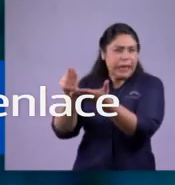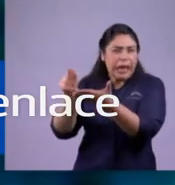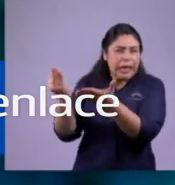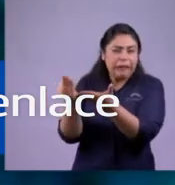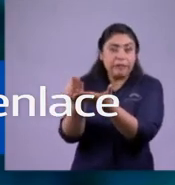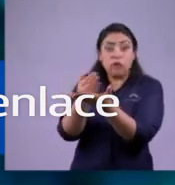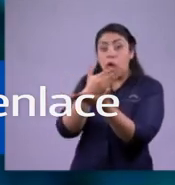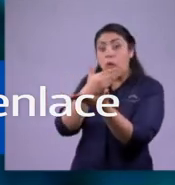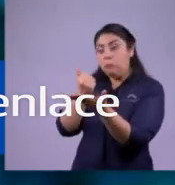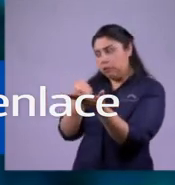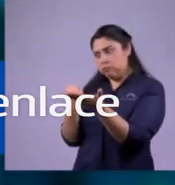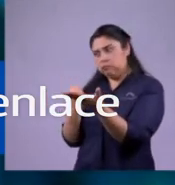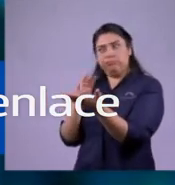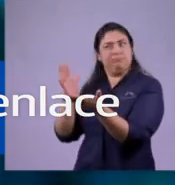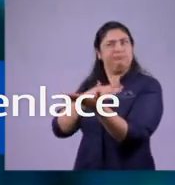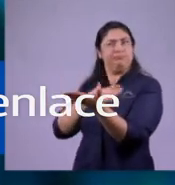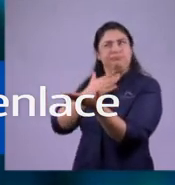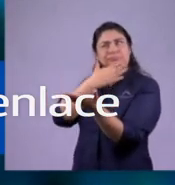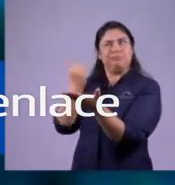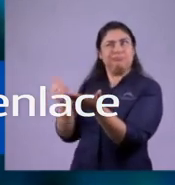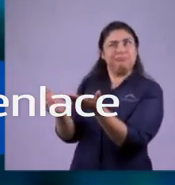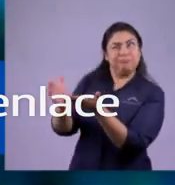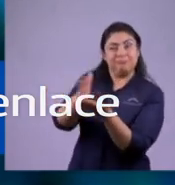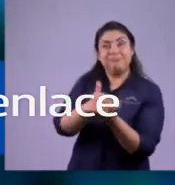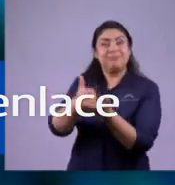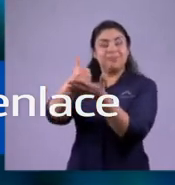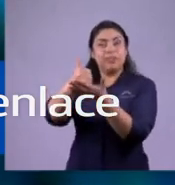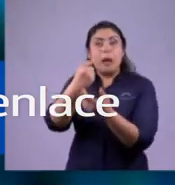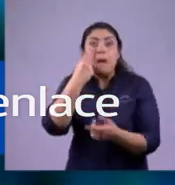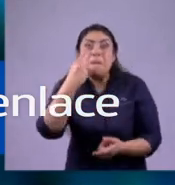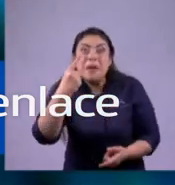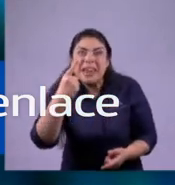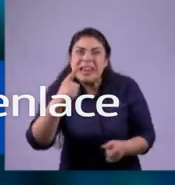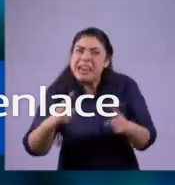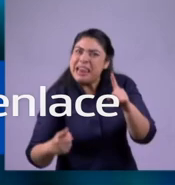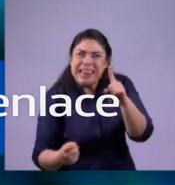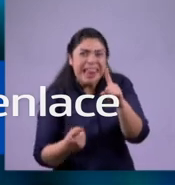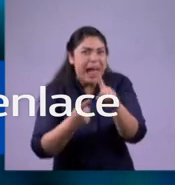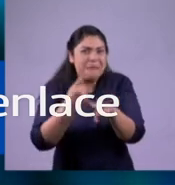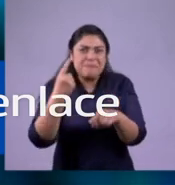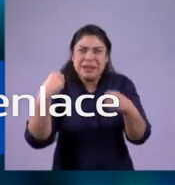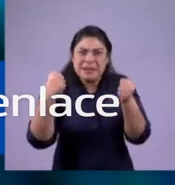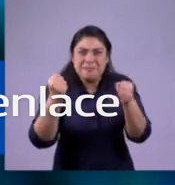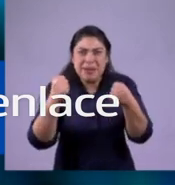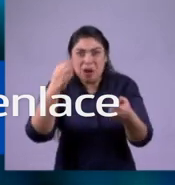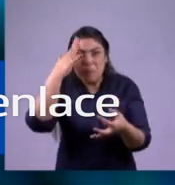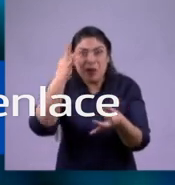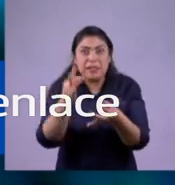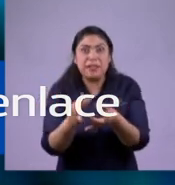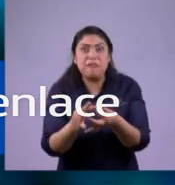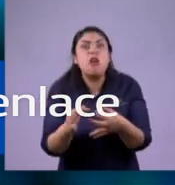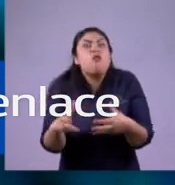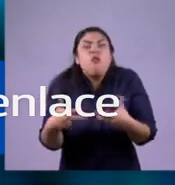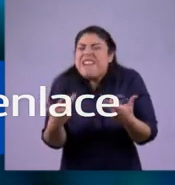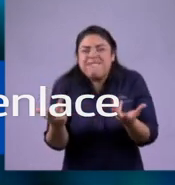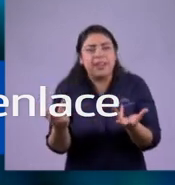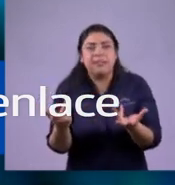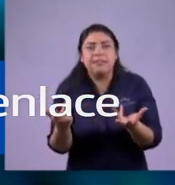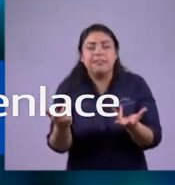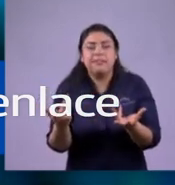ustedes saben que la primera obra de fe que registra la biblia entera fue la ofrenda de abel